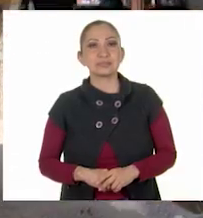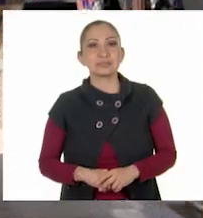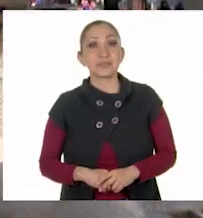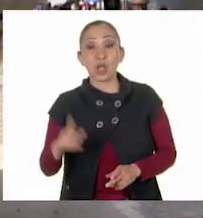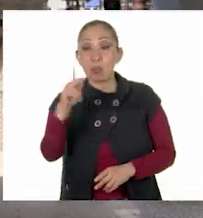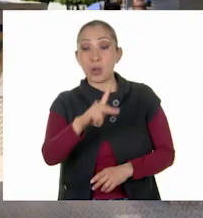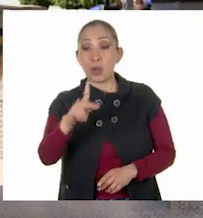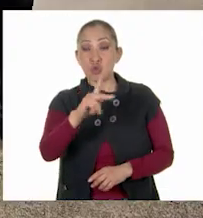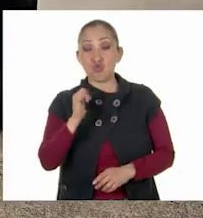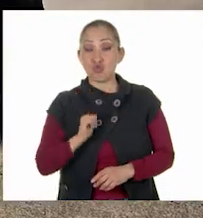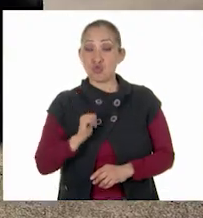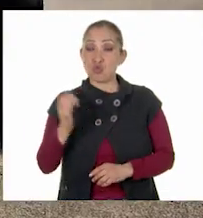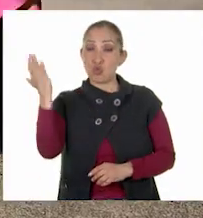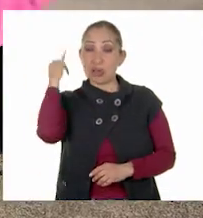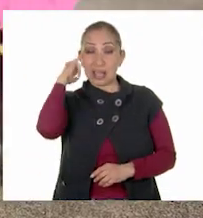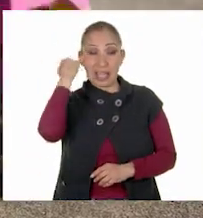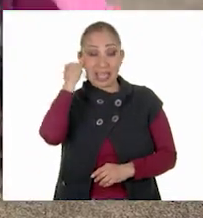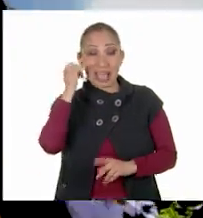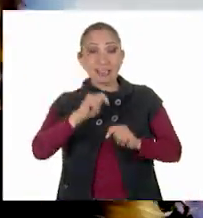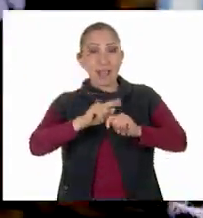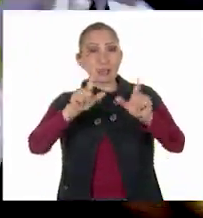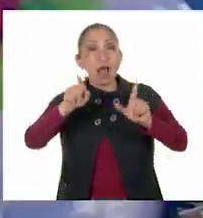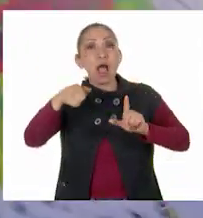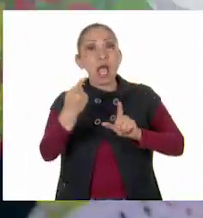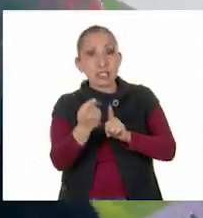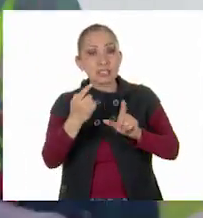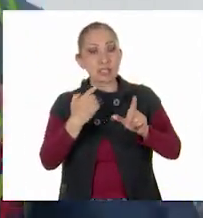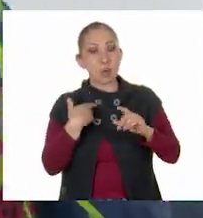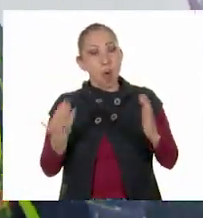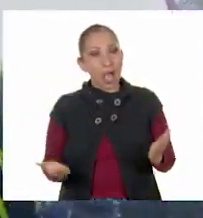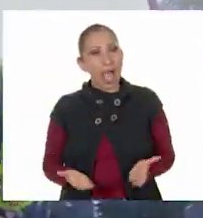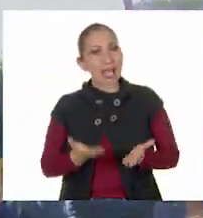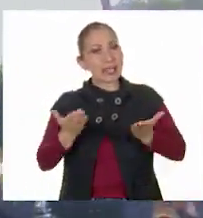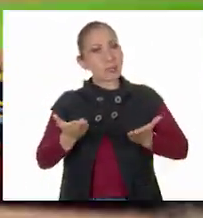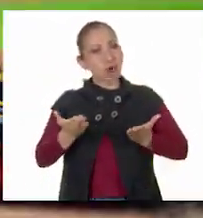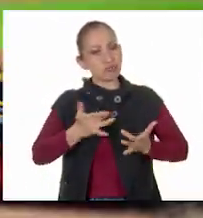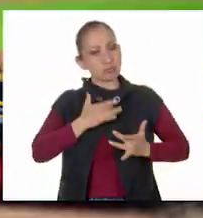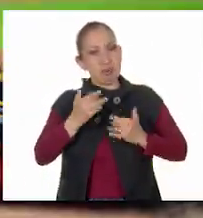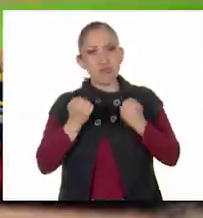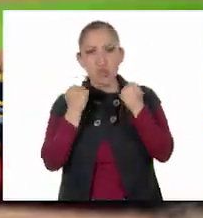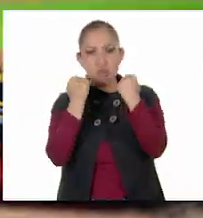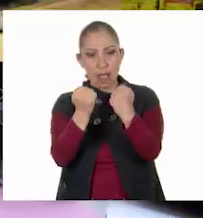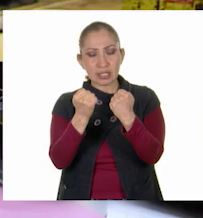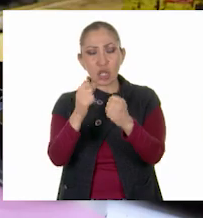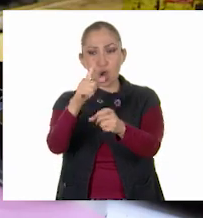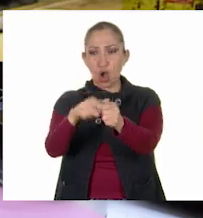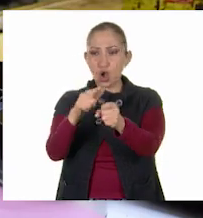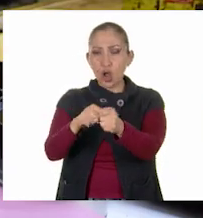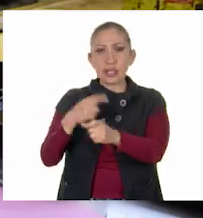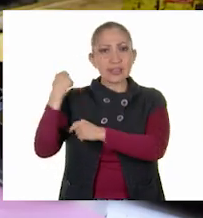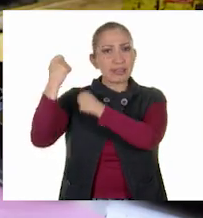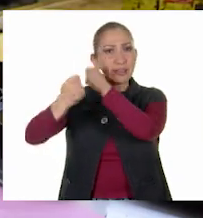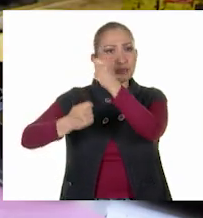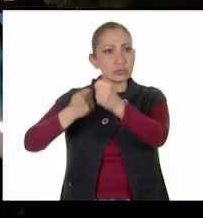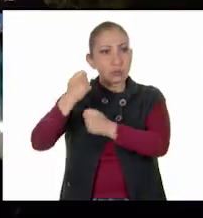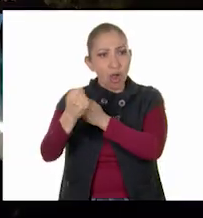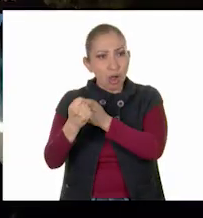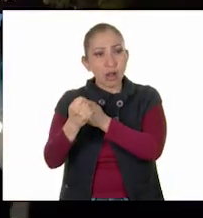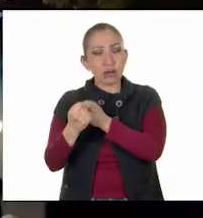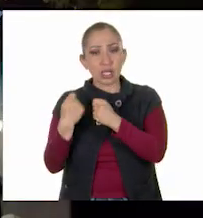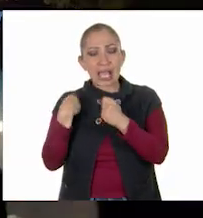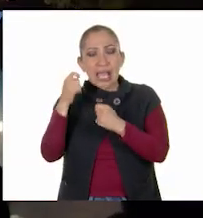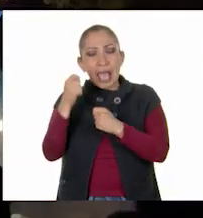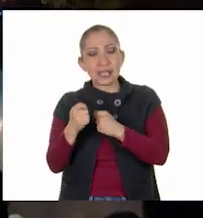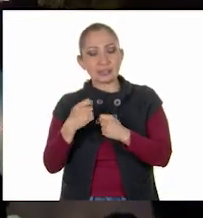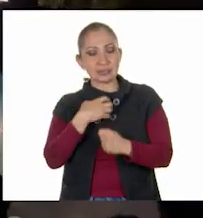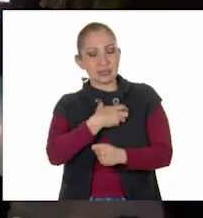Los pueblos originarios de Tlaxcala representan estados de ánimo, fuerza, colorido y tradición. Encarnan